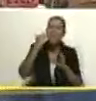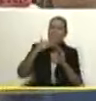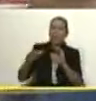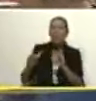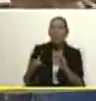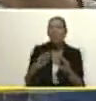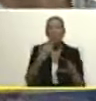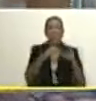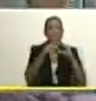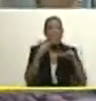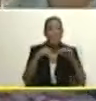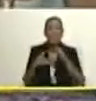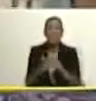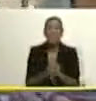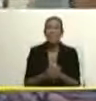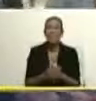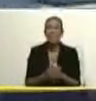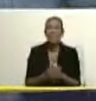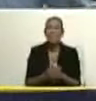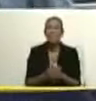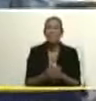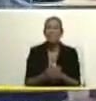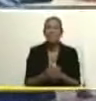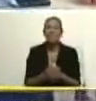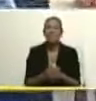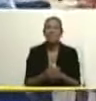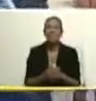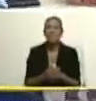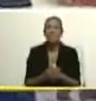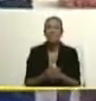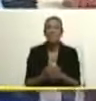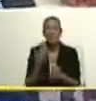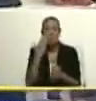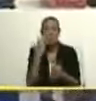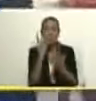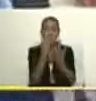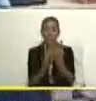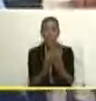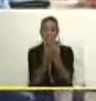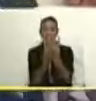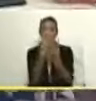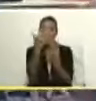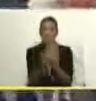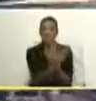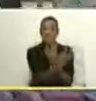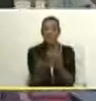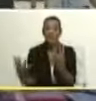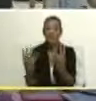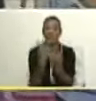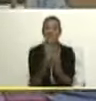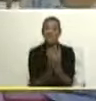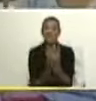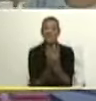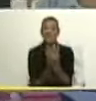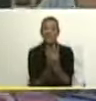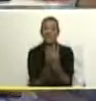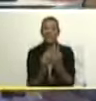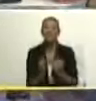ellos. Mira, pero no salen las niñas adelante. Sí salen, mira.